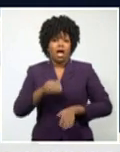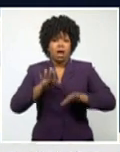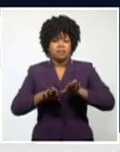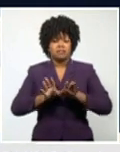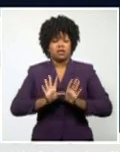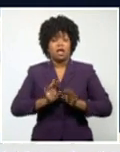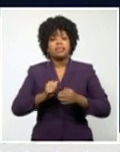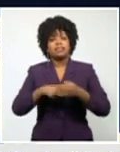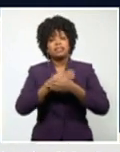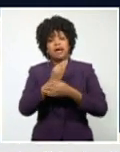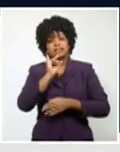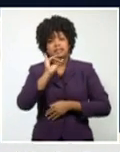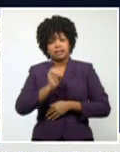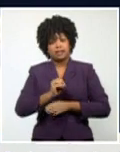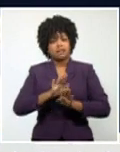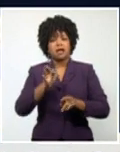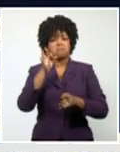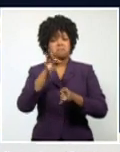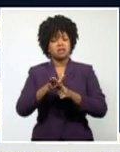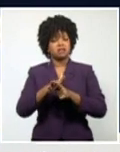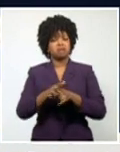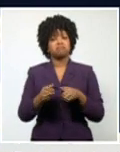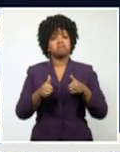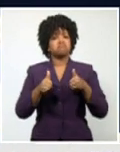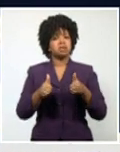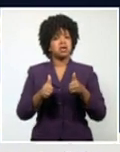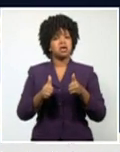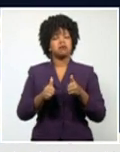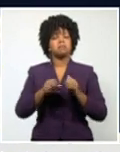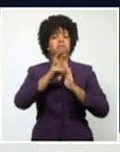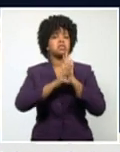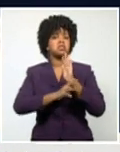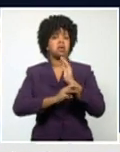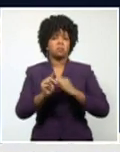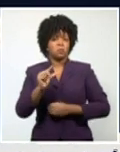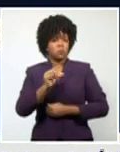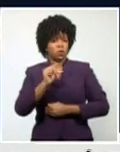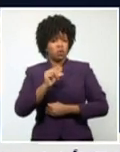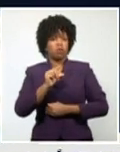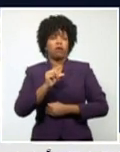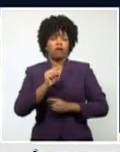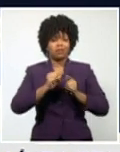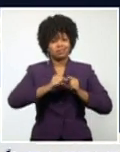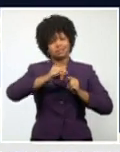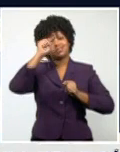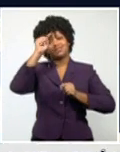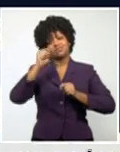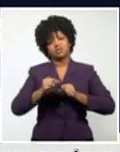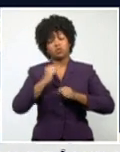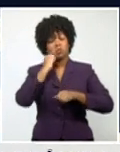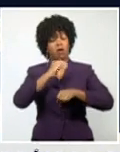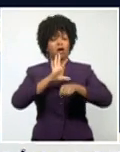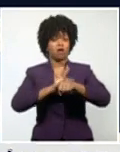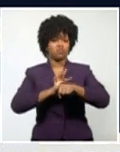que empezaron a disminuir las medidas de restricción, pues el pico de la epidemia